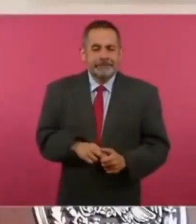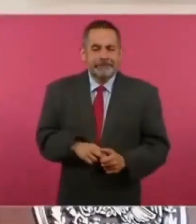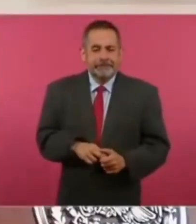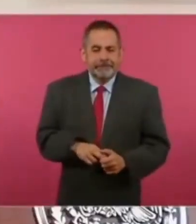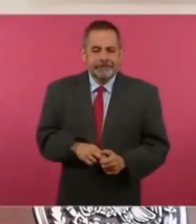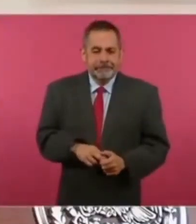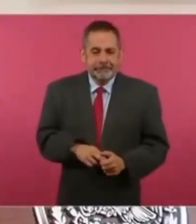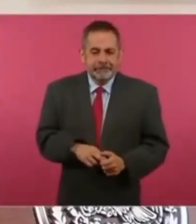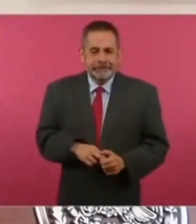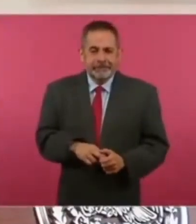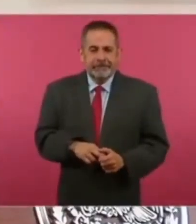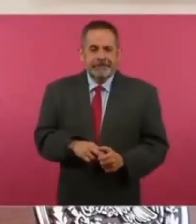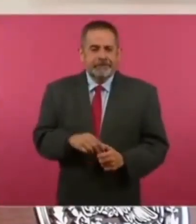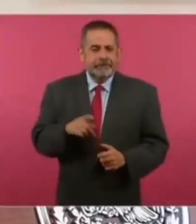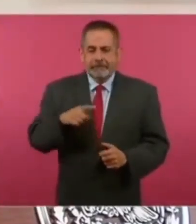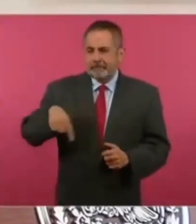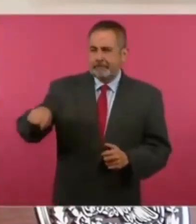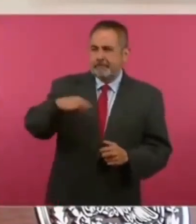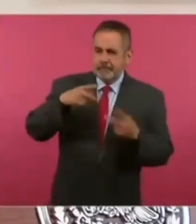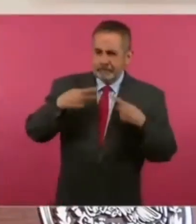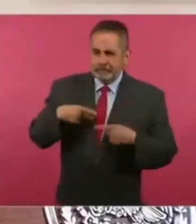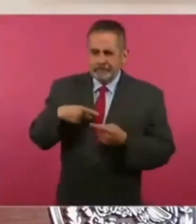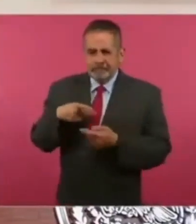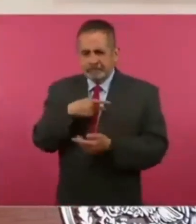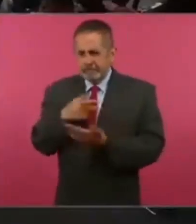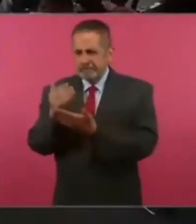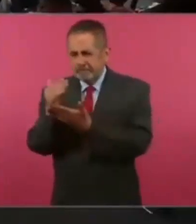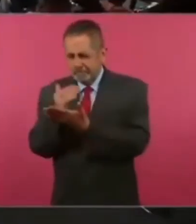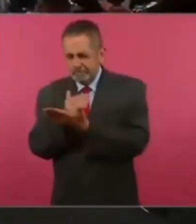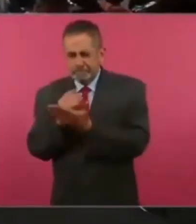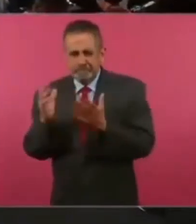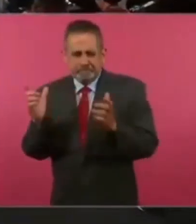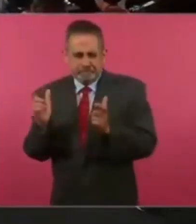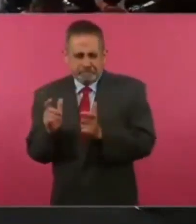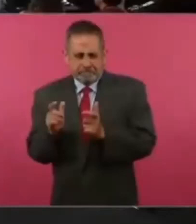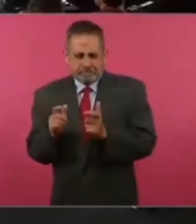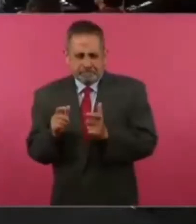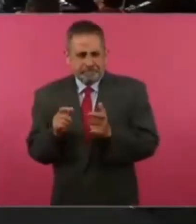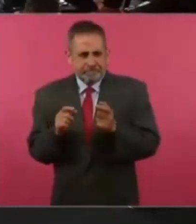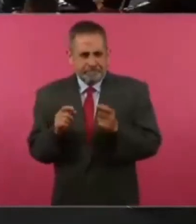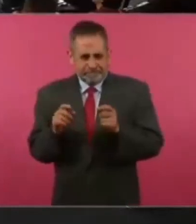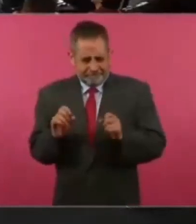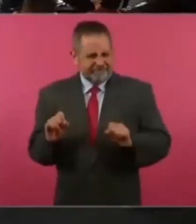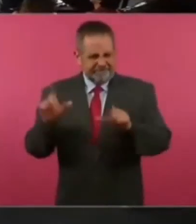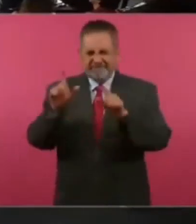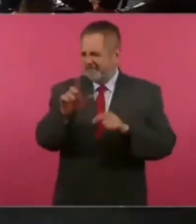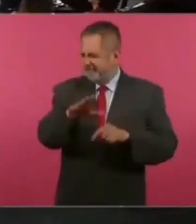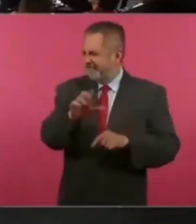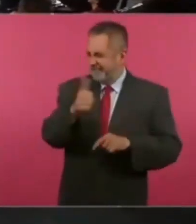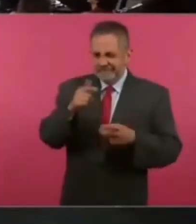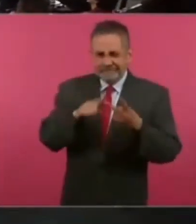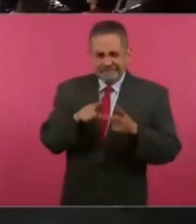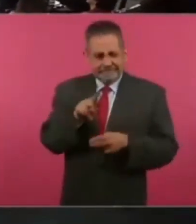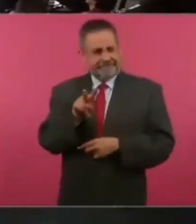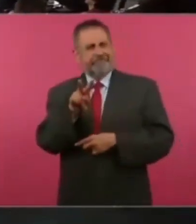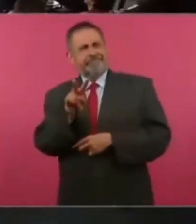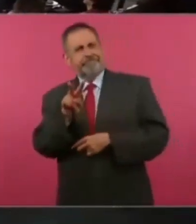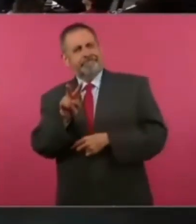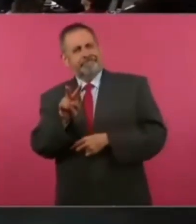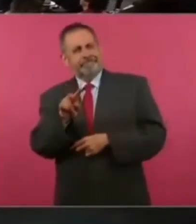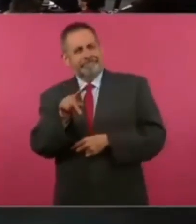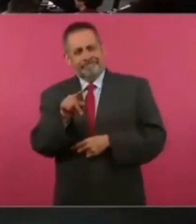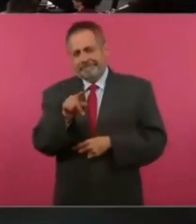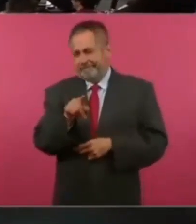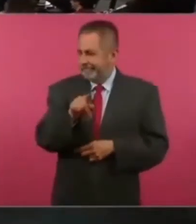lo de la disminución de la pobreza, ¿no? A ver, pongas. Pero yo vi otra cosa que me llamó la atención.